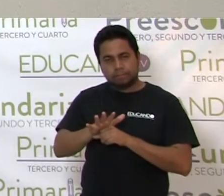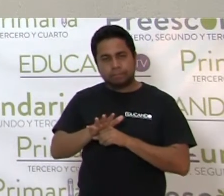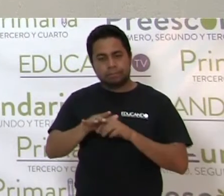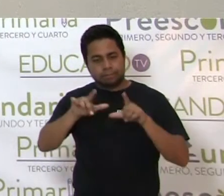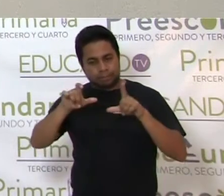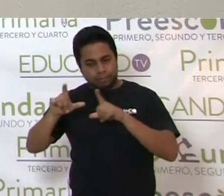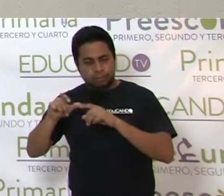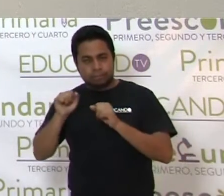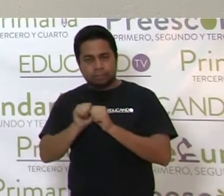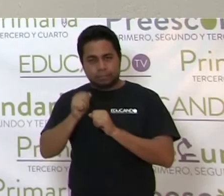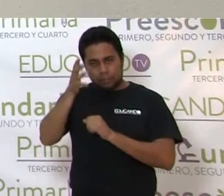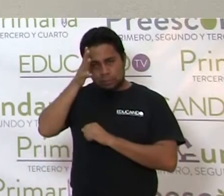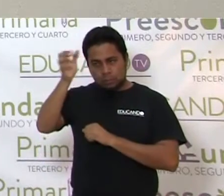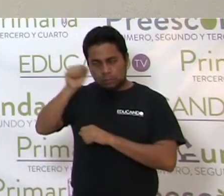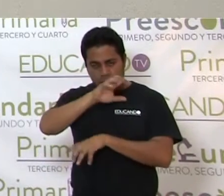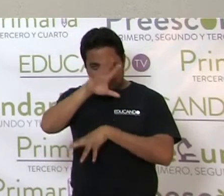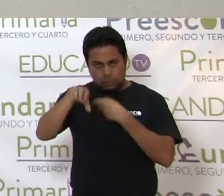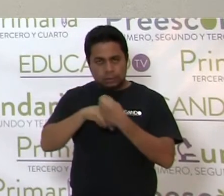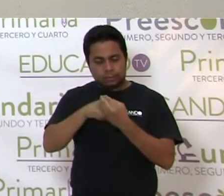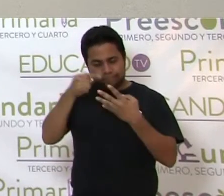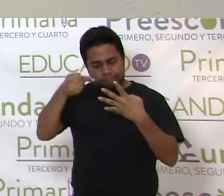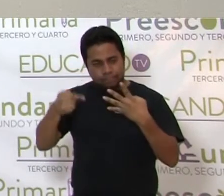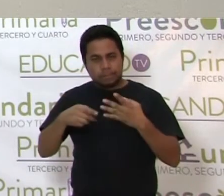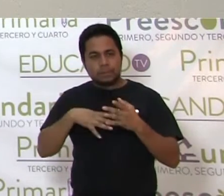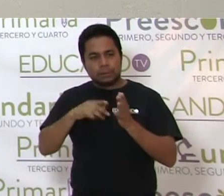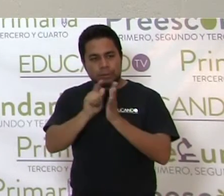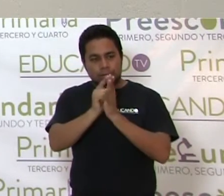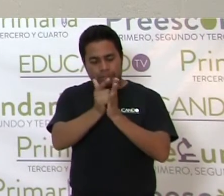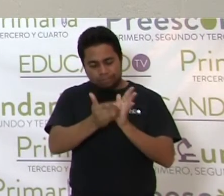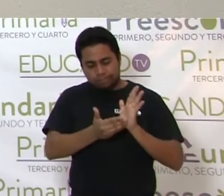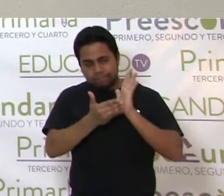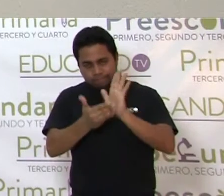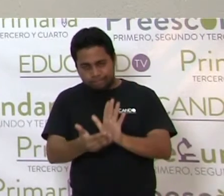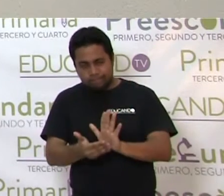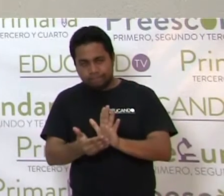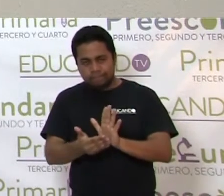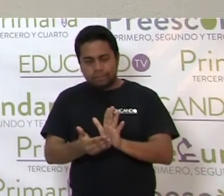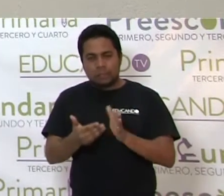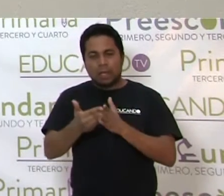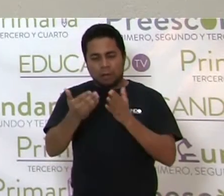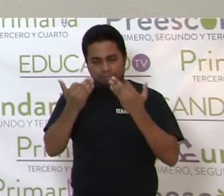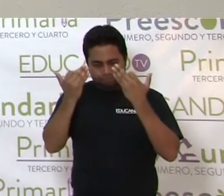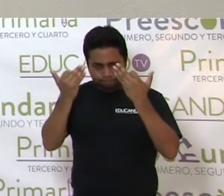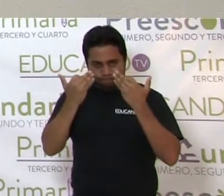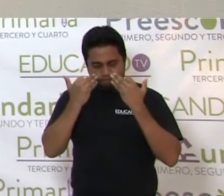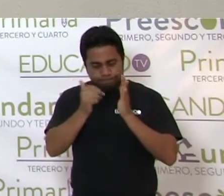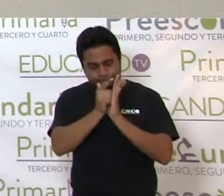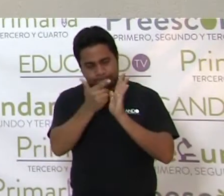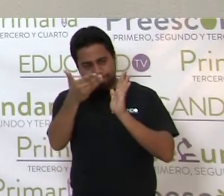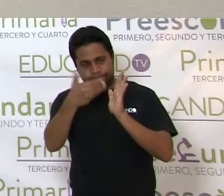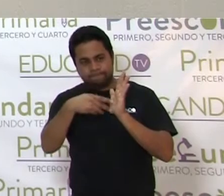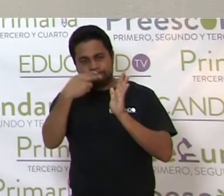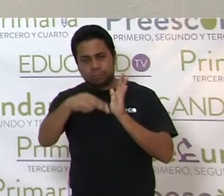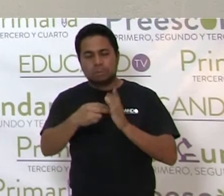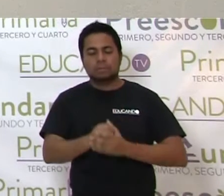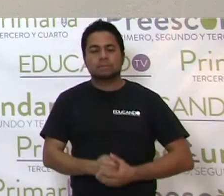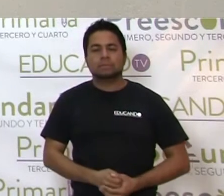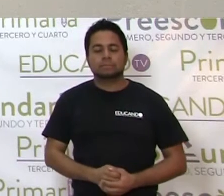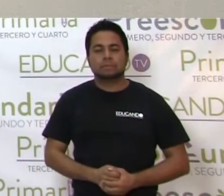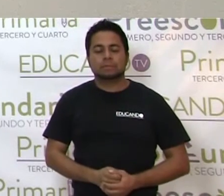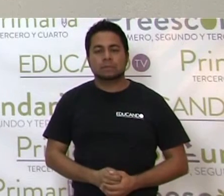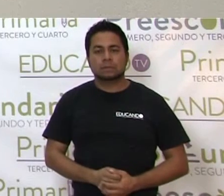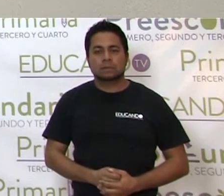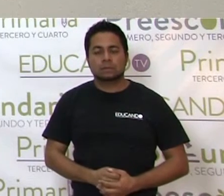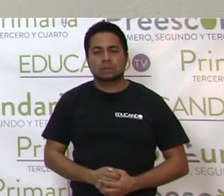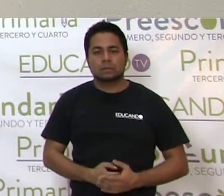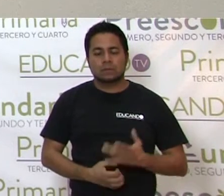estos conceptos, les traje un libro. Vamos a pasar al libro. El libro se llama Nuevas